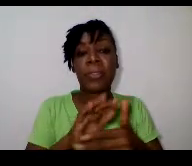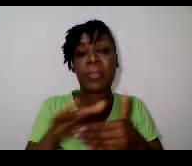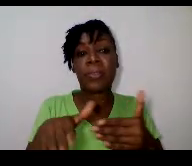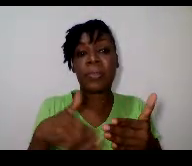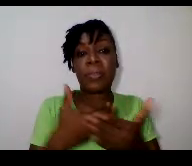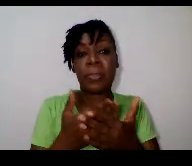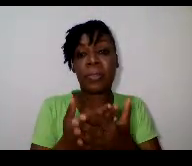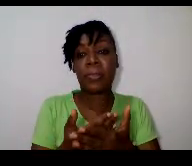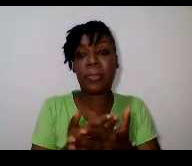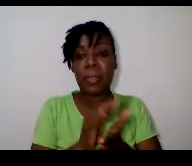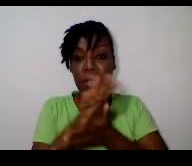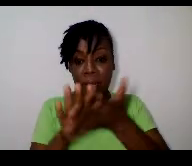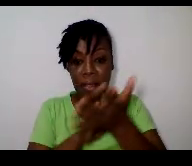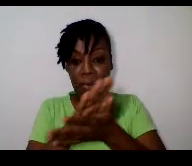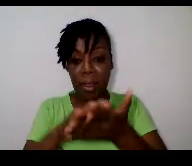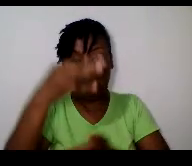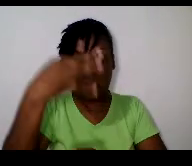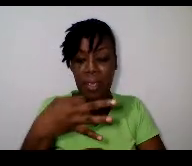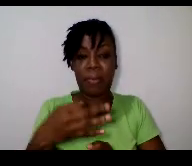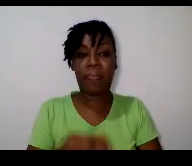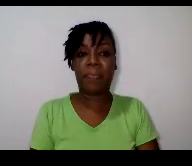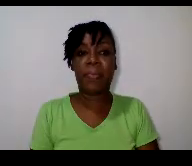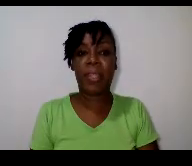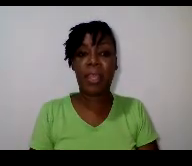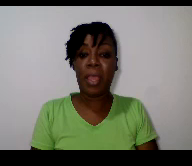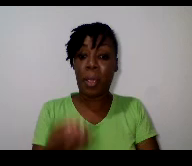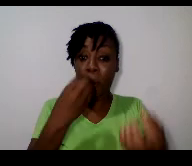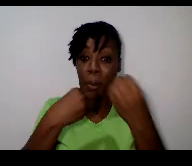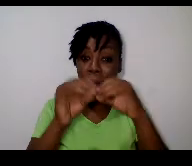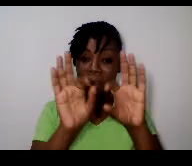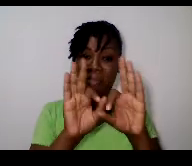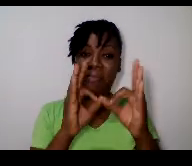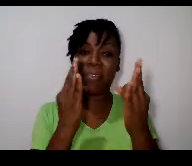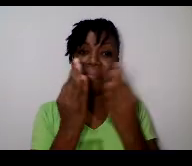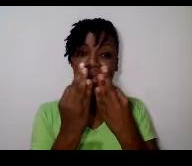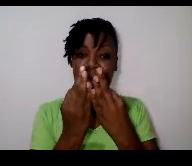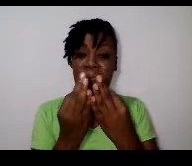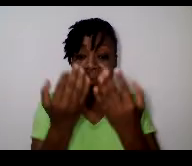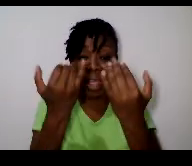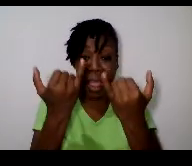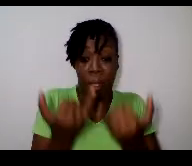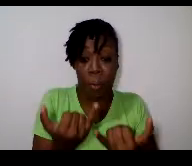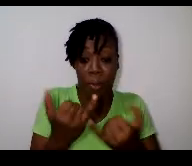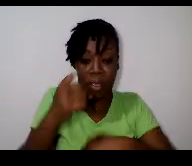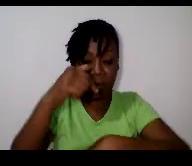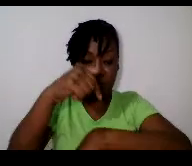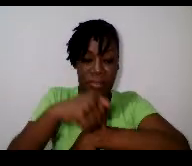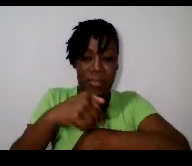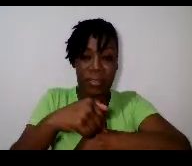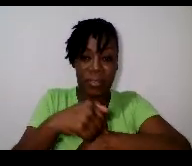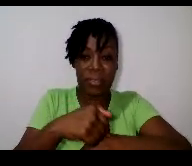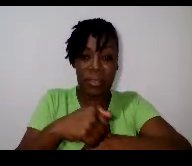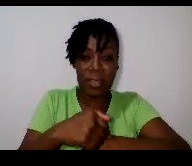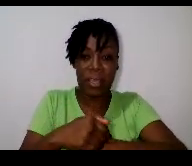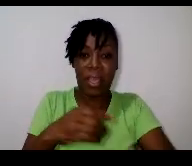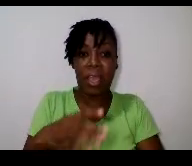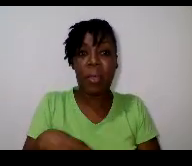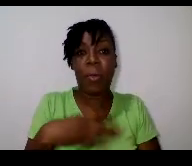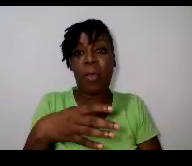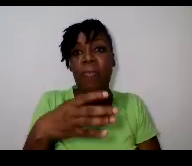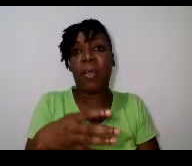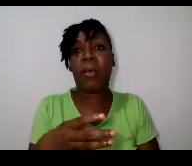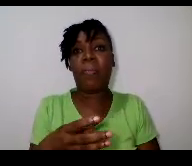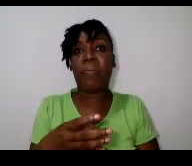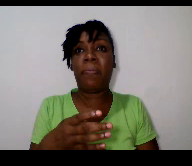nuestro hábito. Y comer en familia. Ahora, en estos momentos, cuando hablamos de una nutrición neurosaludable,